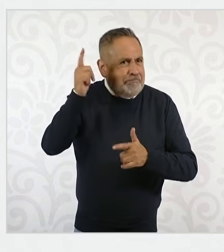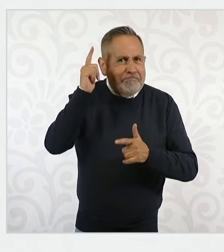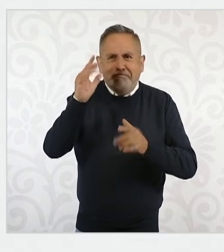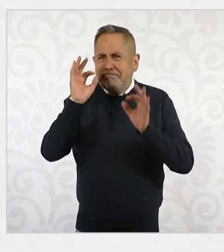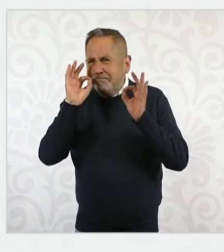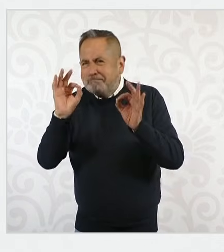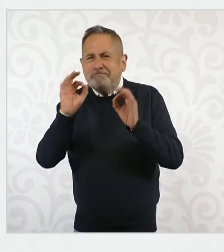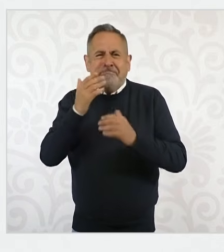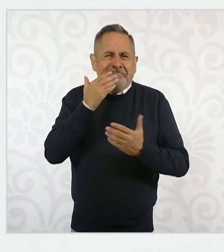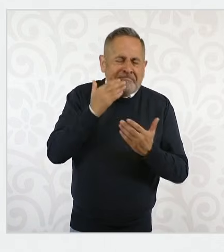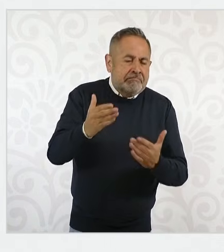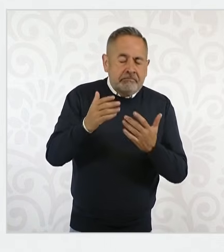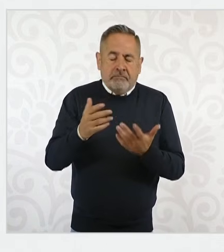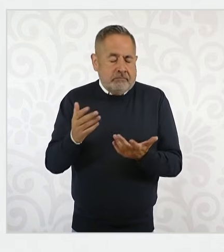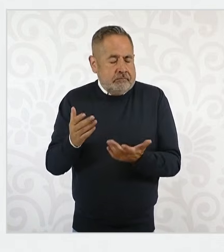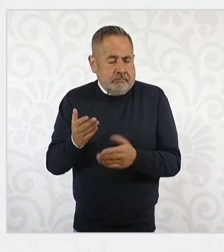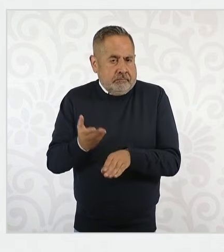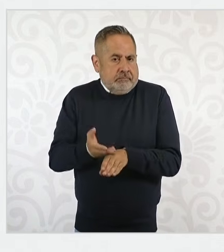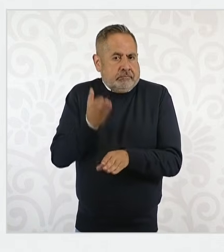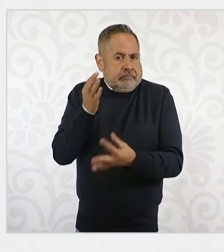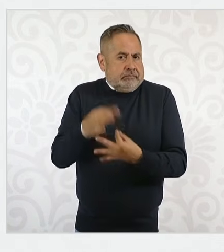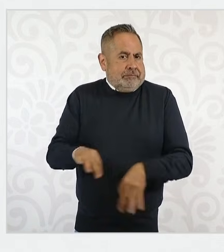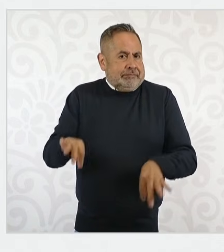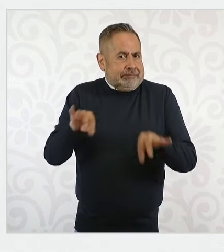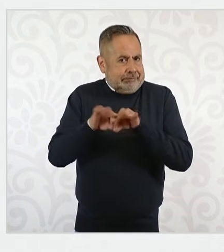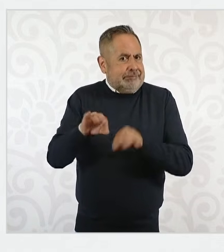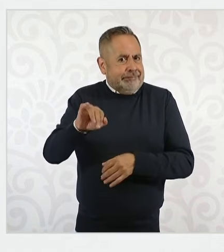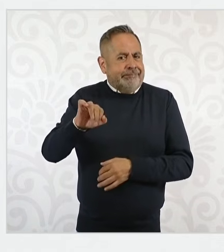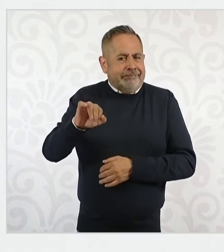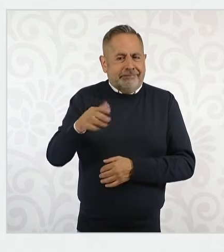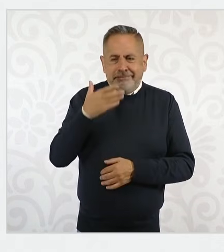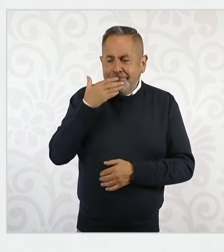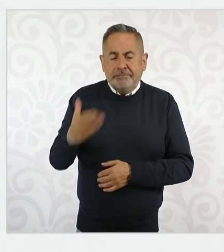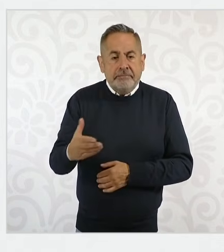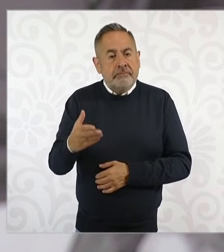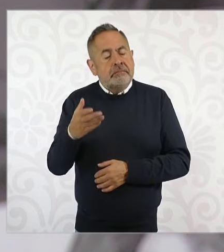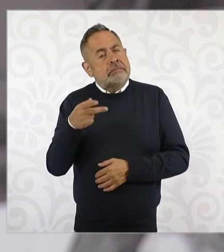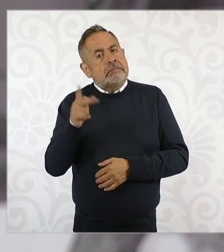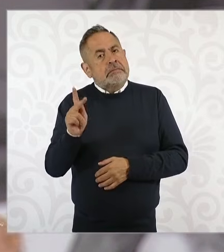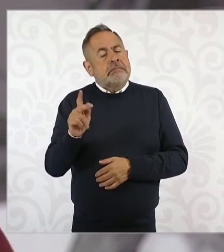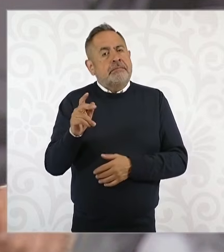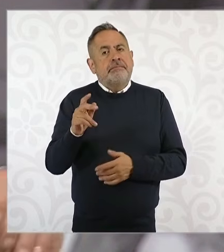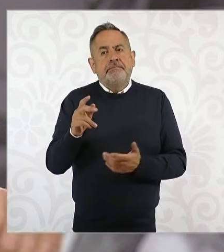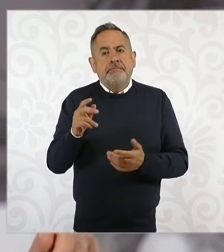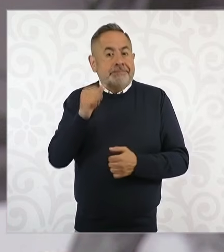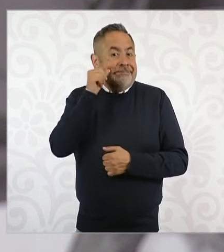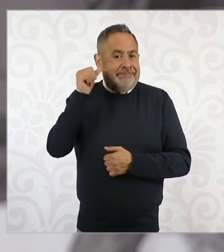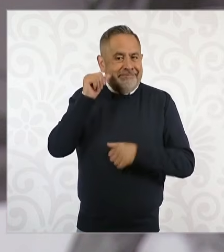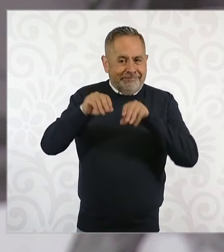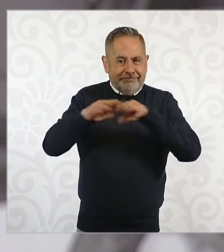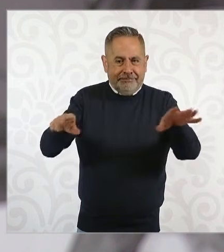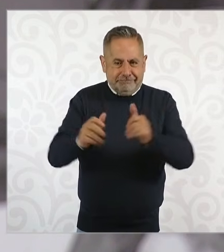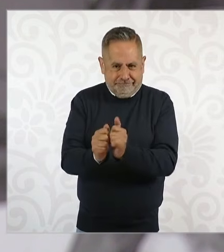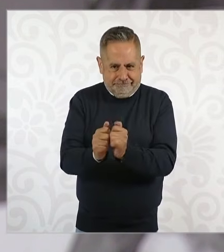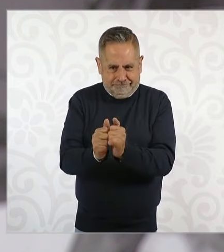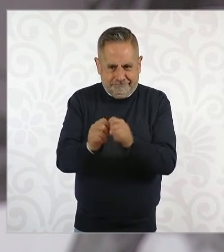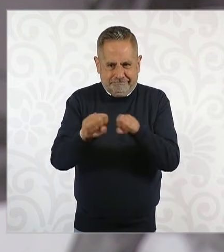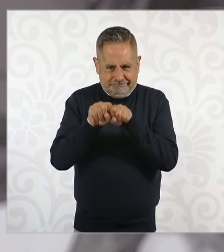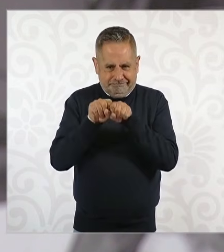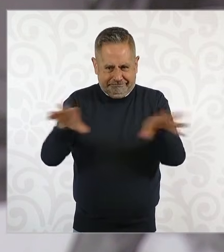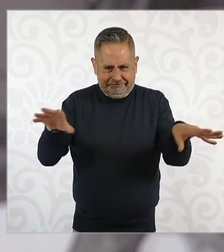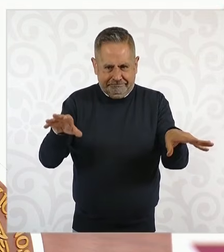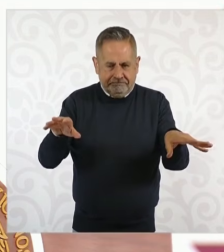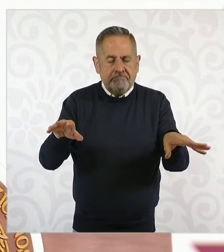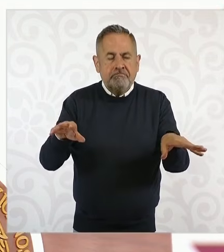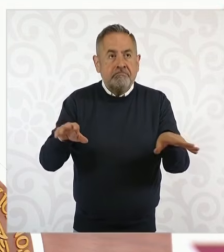fue pues algo muy especial. Y pues como puse ayer en mis redes sociales,